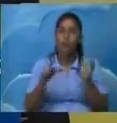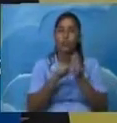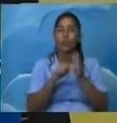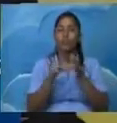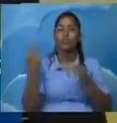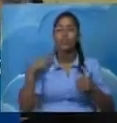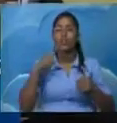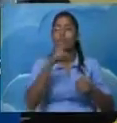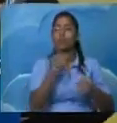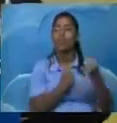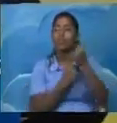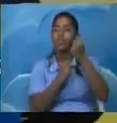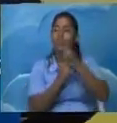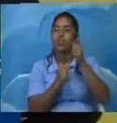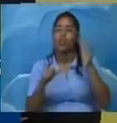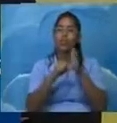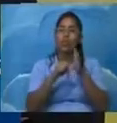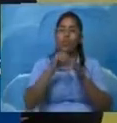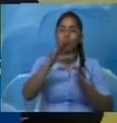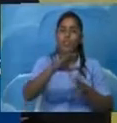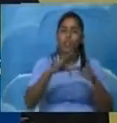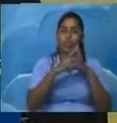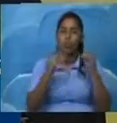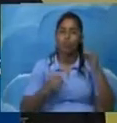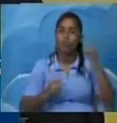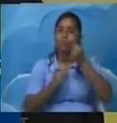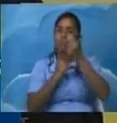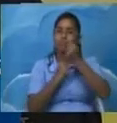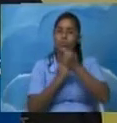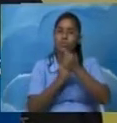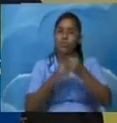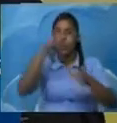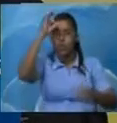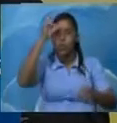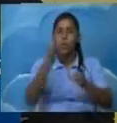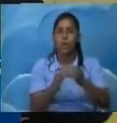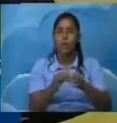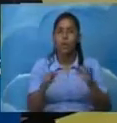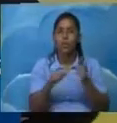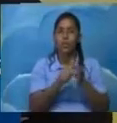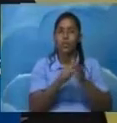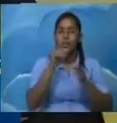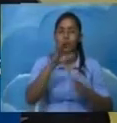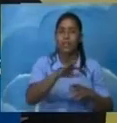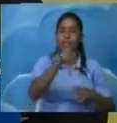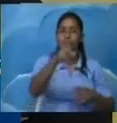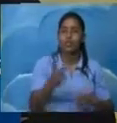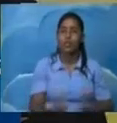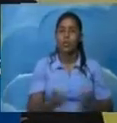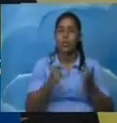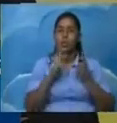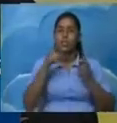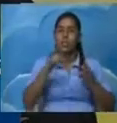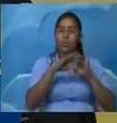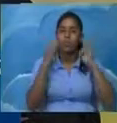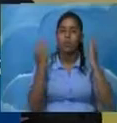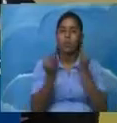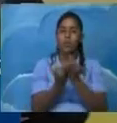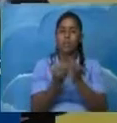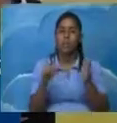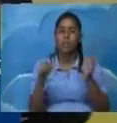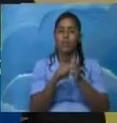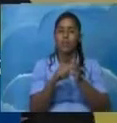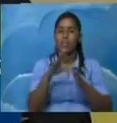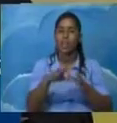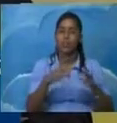su edificación? ¿Dónde están los fundamentos de su fe? ¿Dónde está edificada su vida, su familia? ¿Dónde está edificado